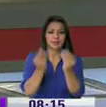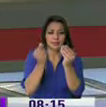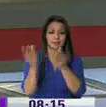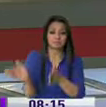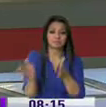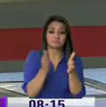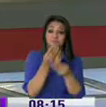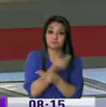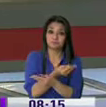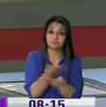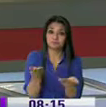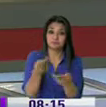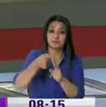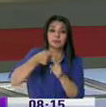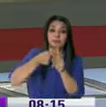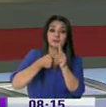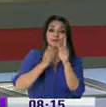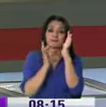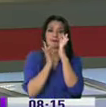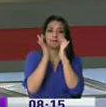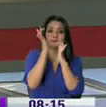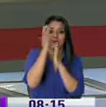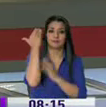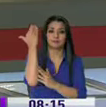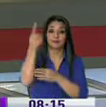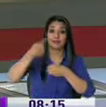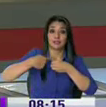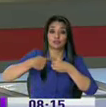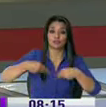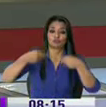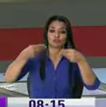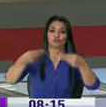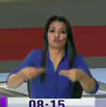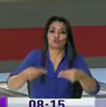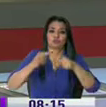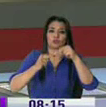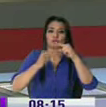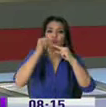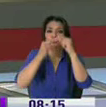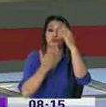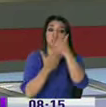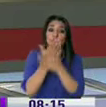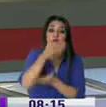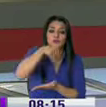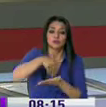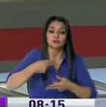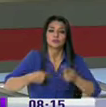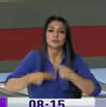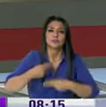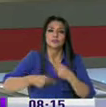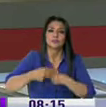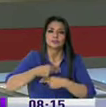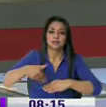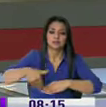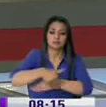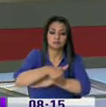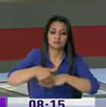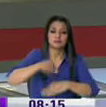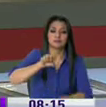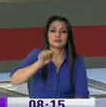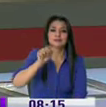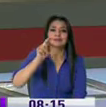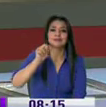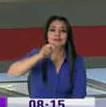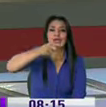Les voy a contar que a inicios del mes de abril, la Alcaldía de Quito entregará la primera fase de la construcción del nuevo centro comercial Pasaje Sanguíneo. Esto